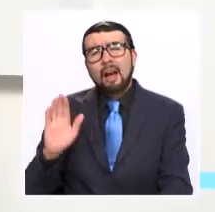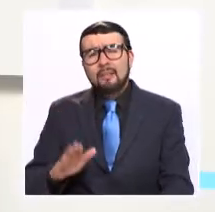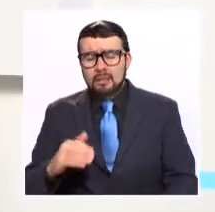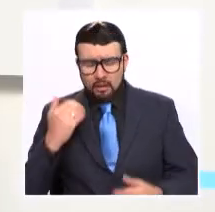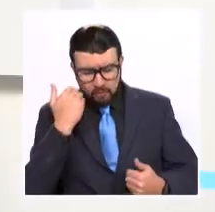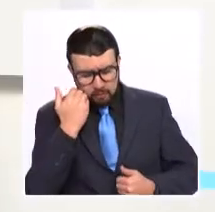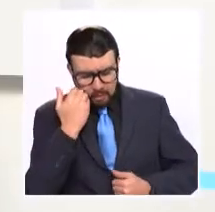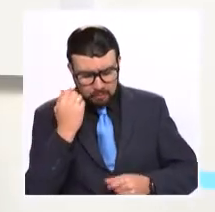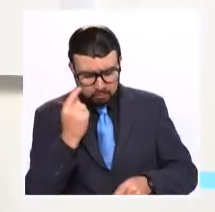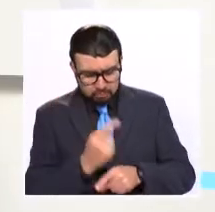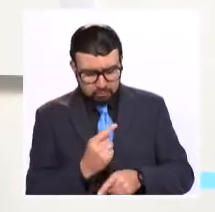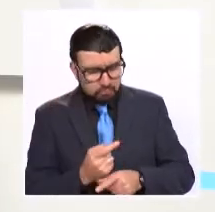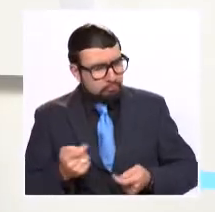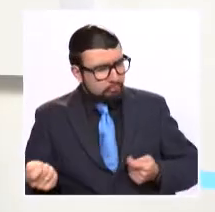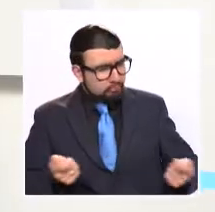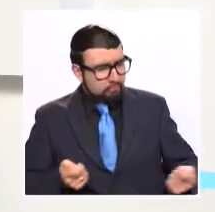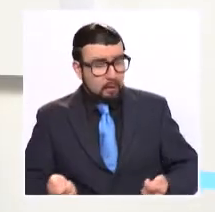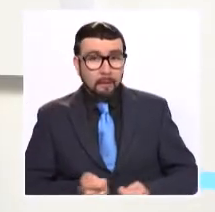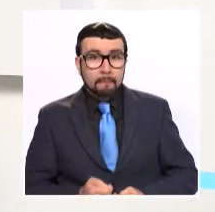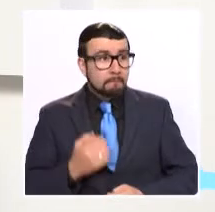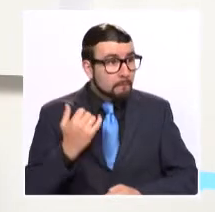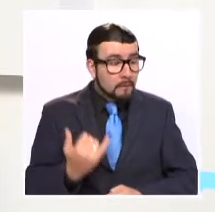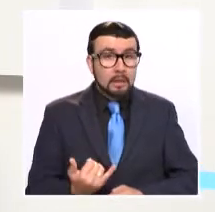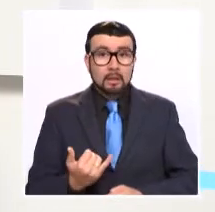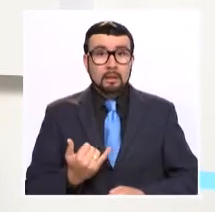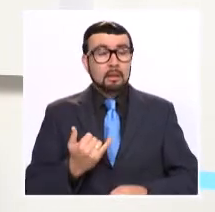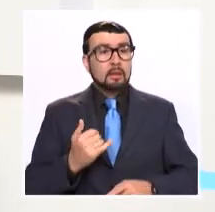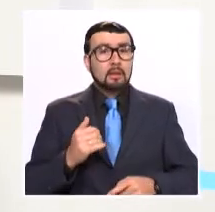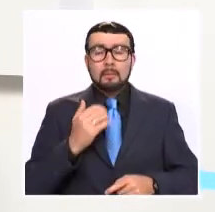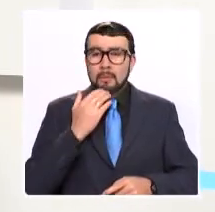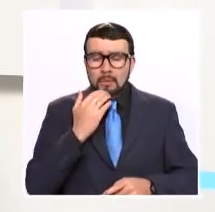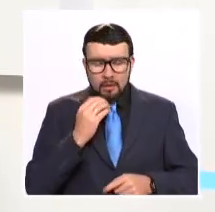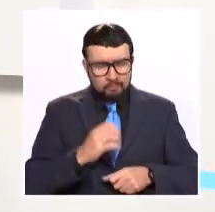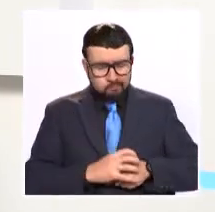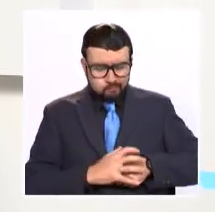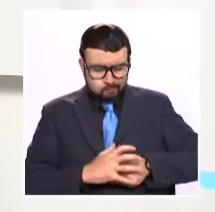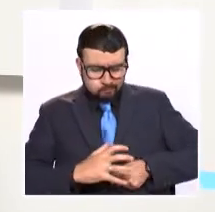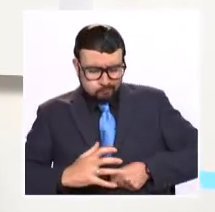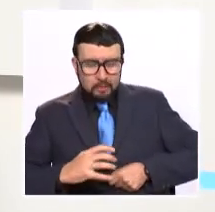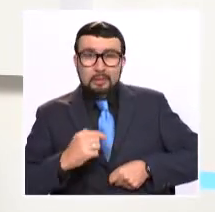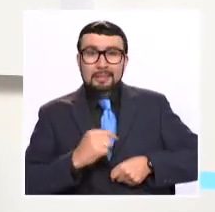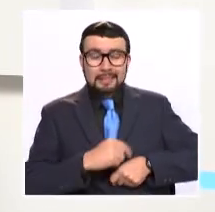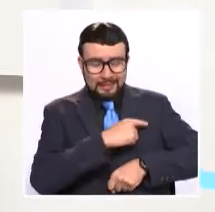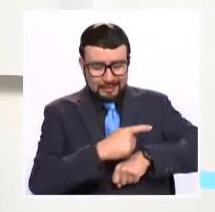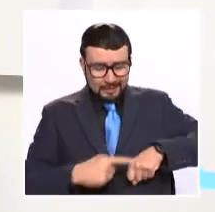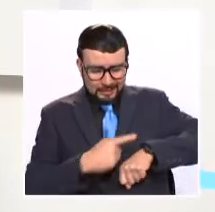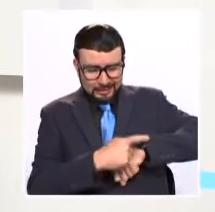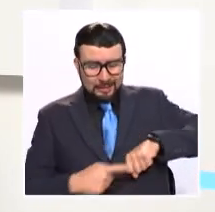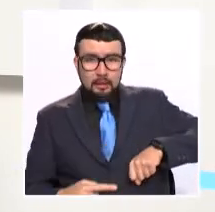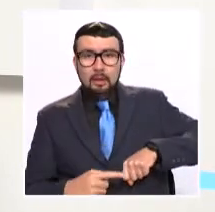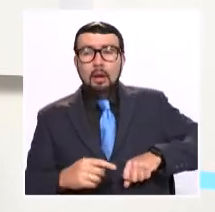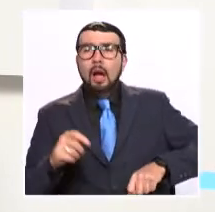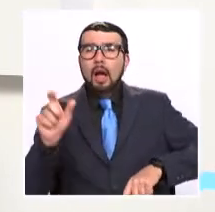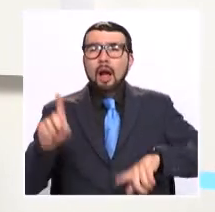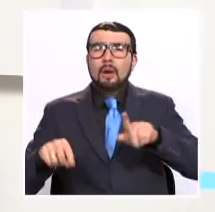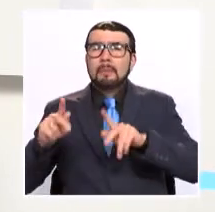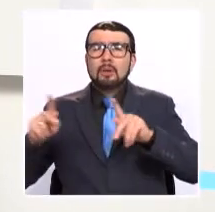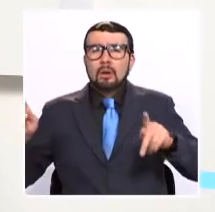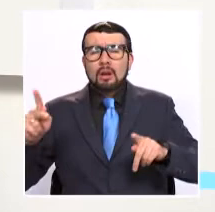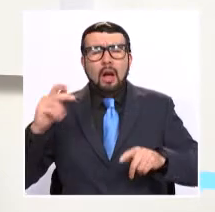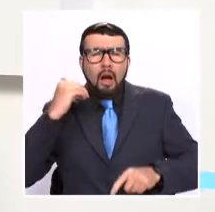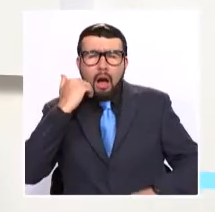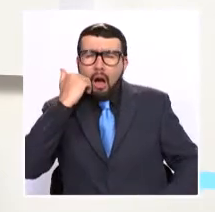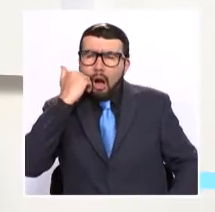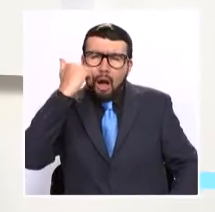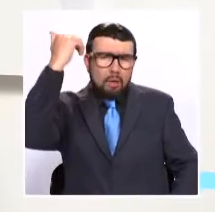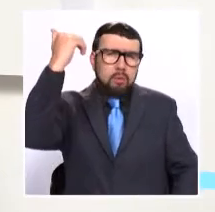da dolor por la inflamación del nervio y en muchos otros pacientes, sobre todo de edad avanzada,